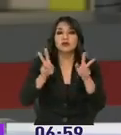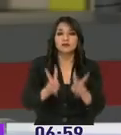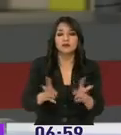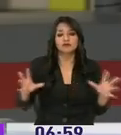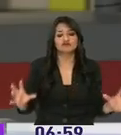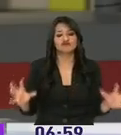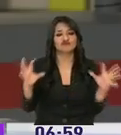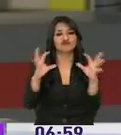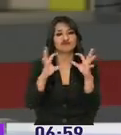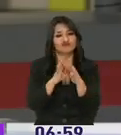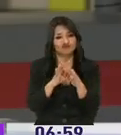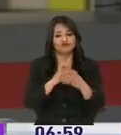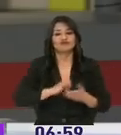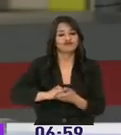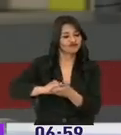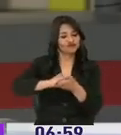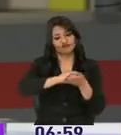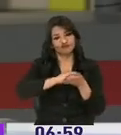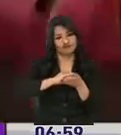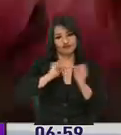de fraternidad. Veamos.